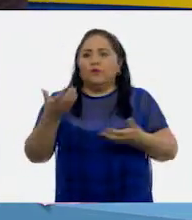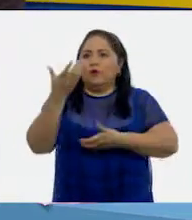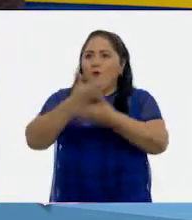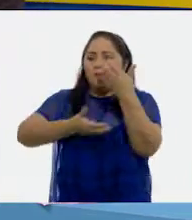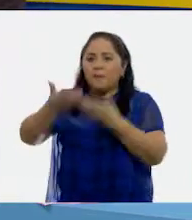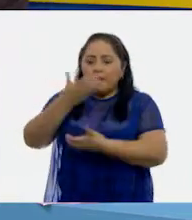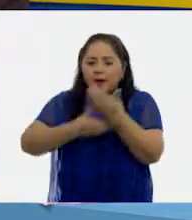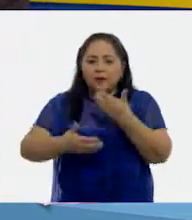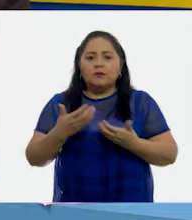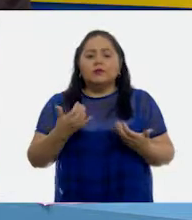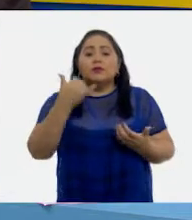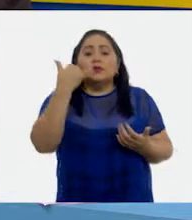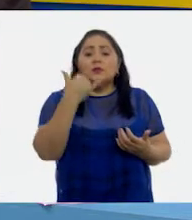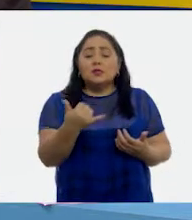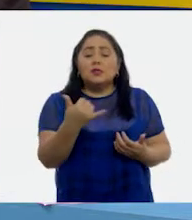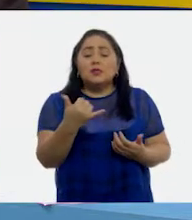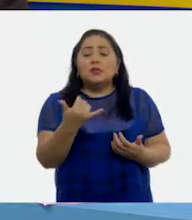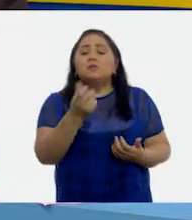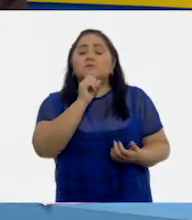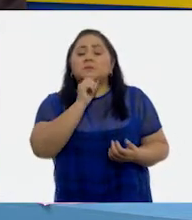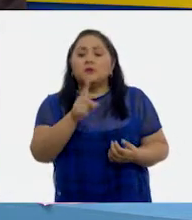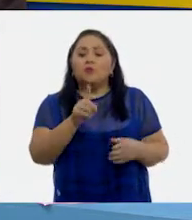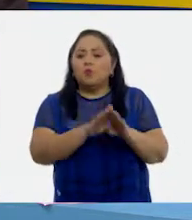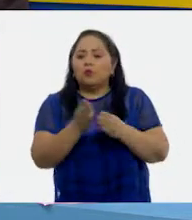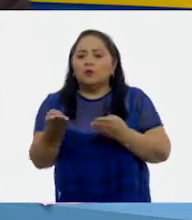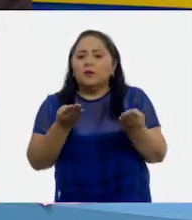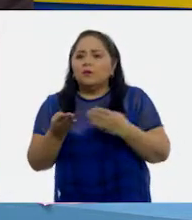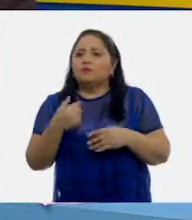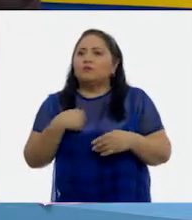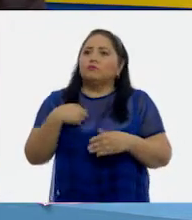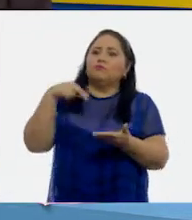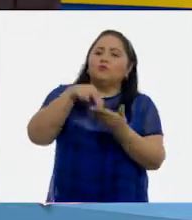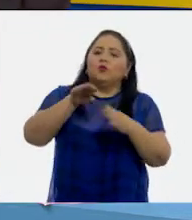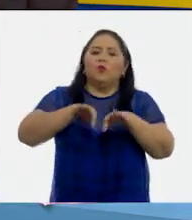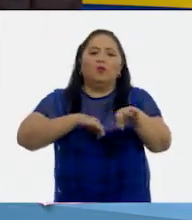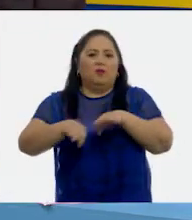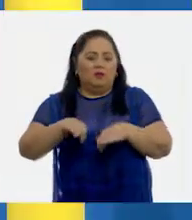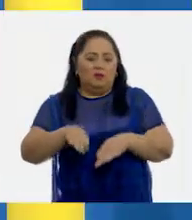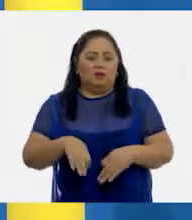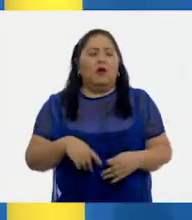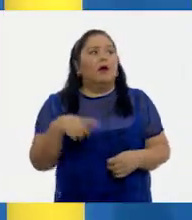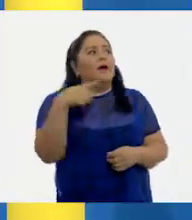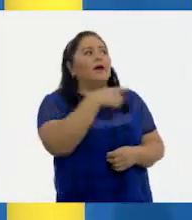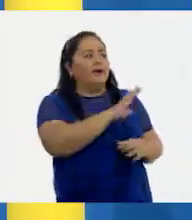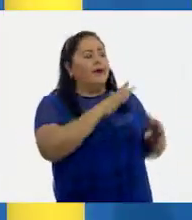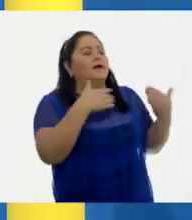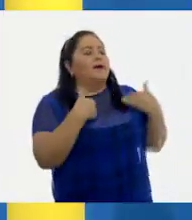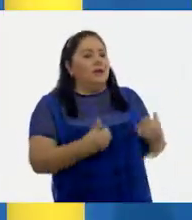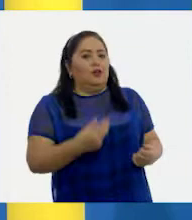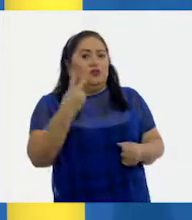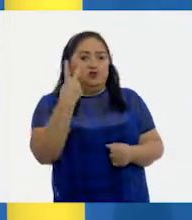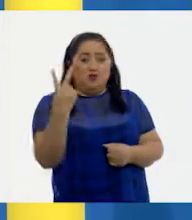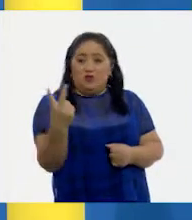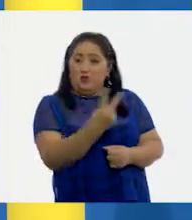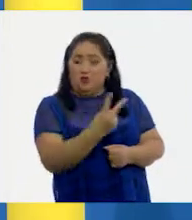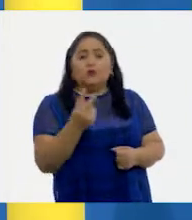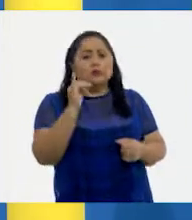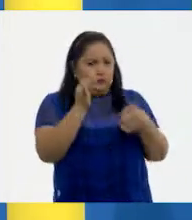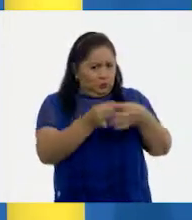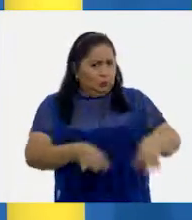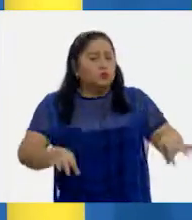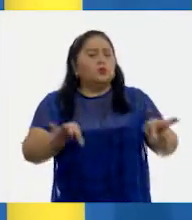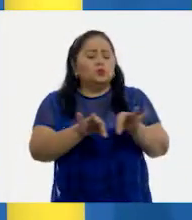comercio y la prestación de servicios. Eso quiere decir que los dos tipos de localidades son